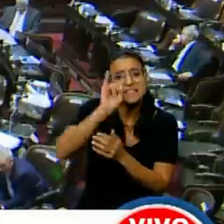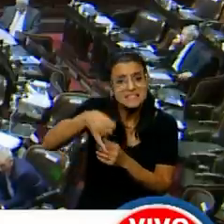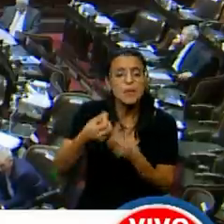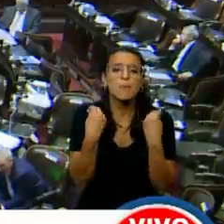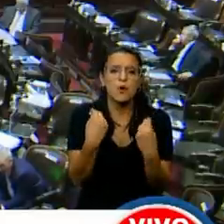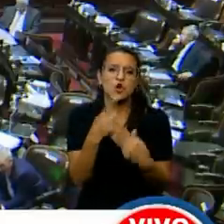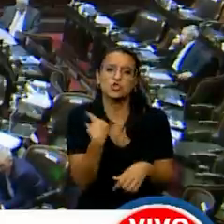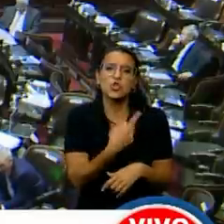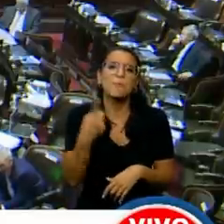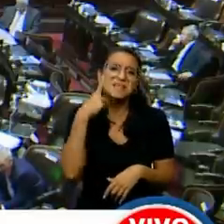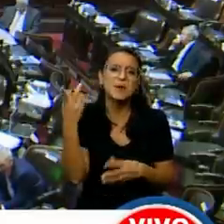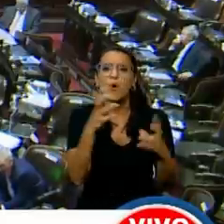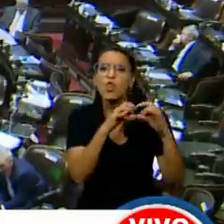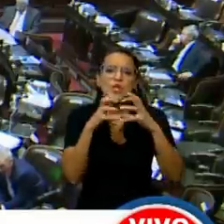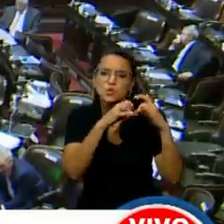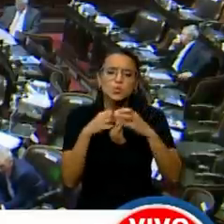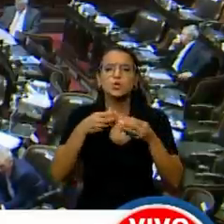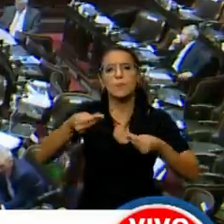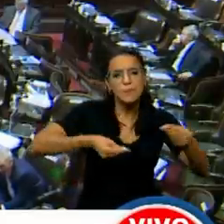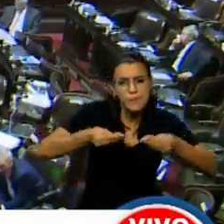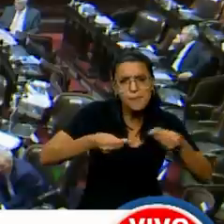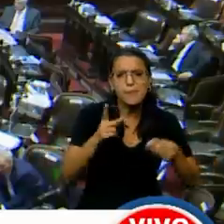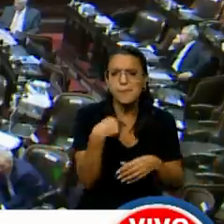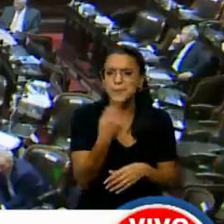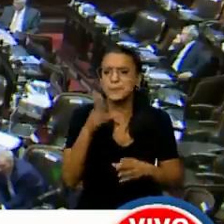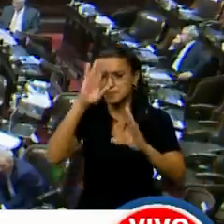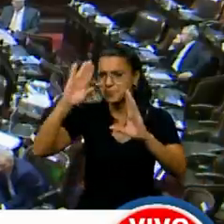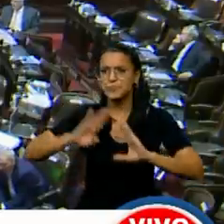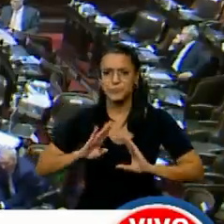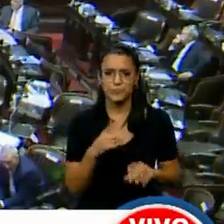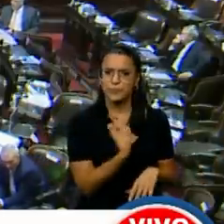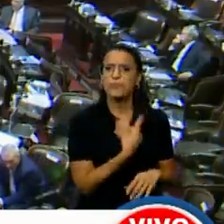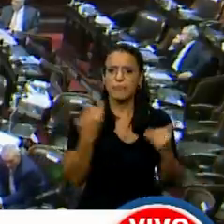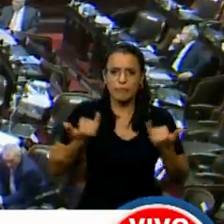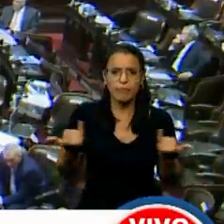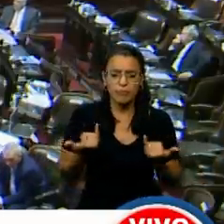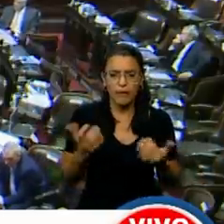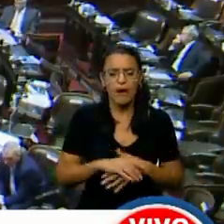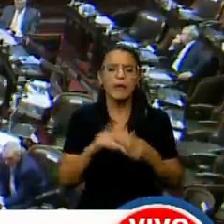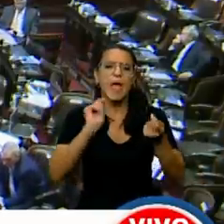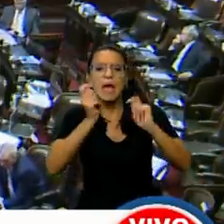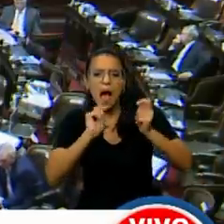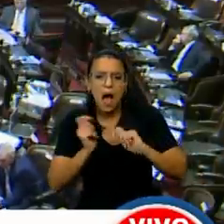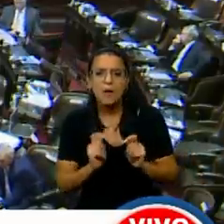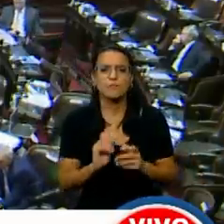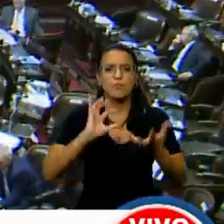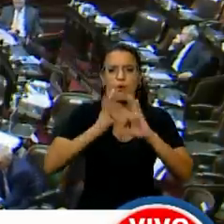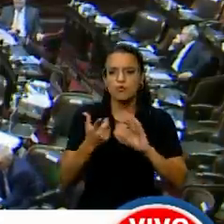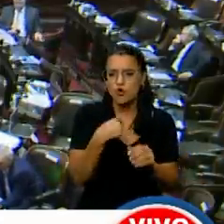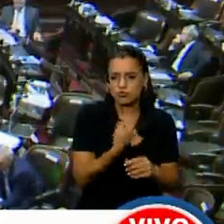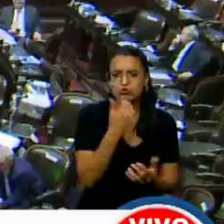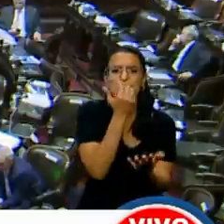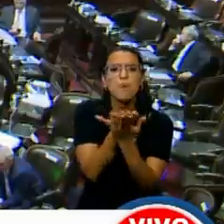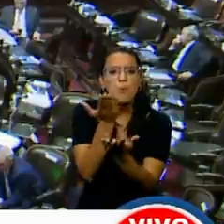consideramos que en esta discusión del presupuesto hemos sido escuchados y los cambios y los planteos que hemos hecho